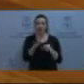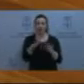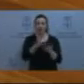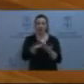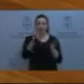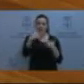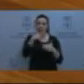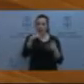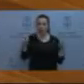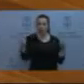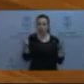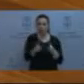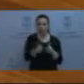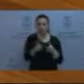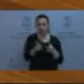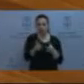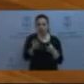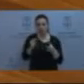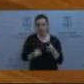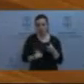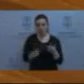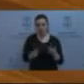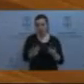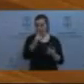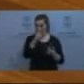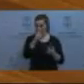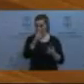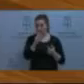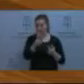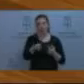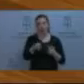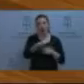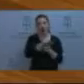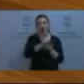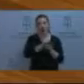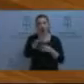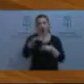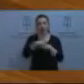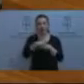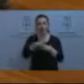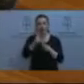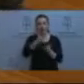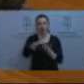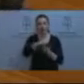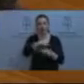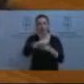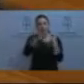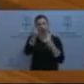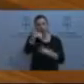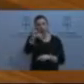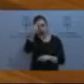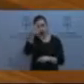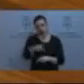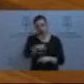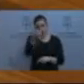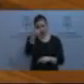de unidades de concierto. En cuanto a la red de centros públicos, sí que sabemos más